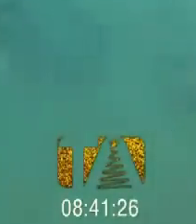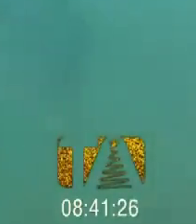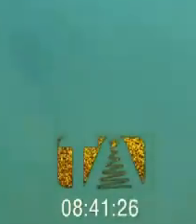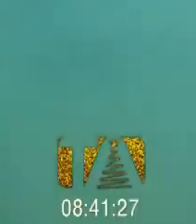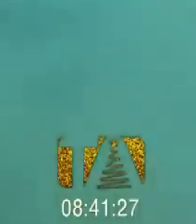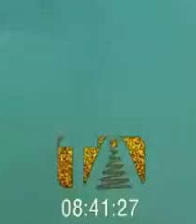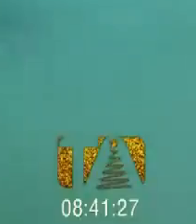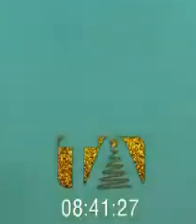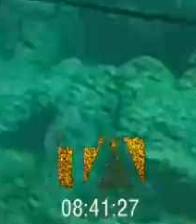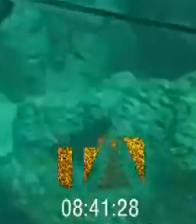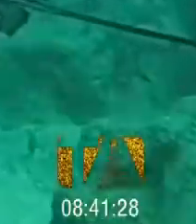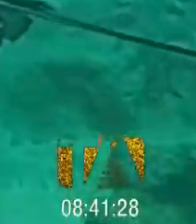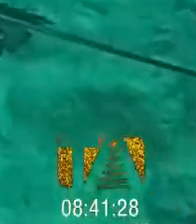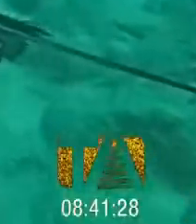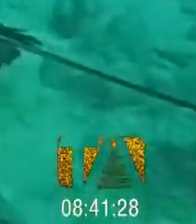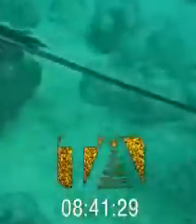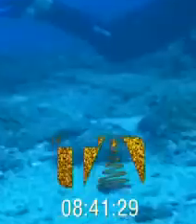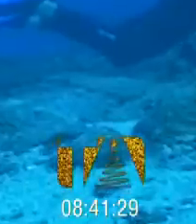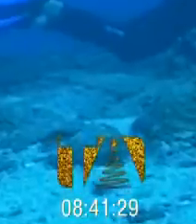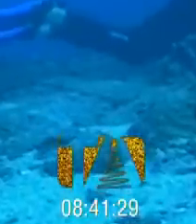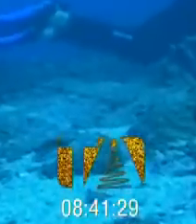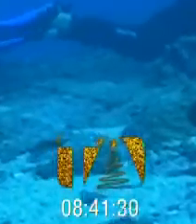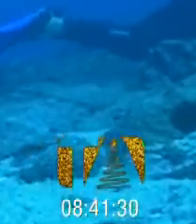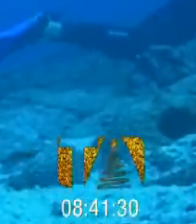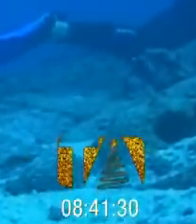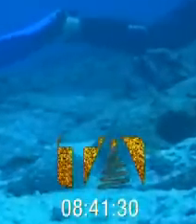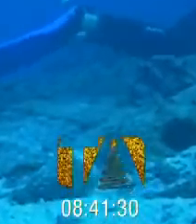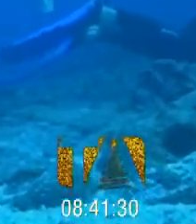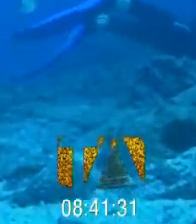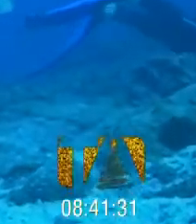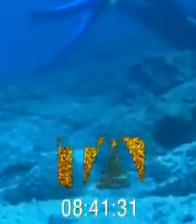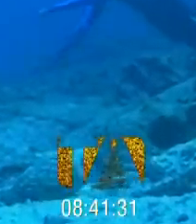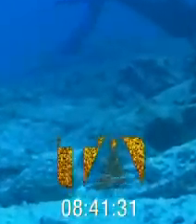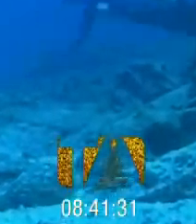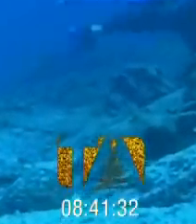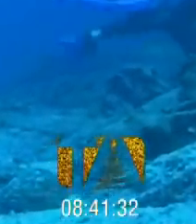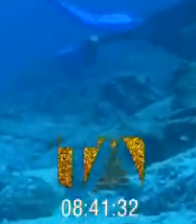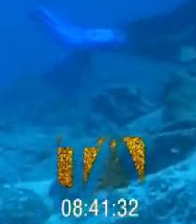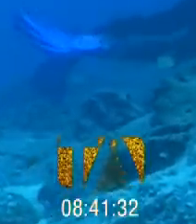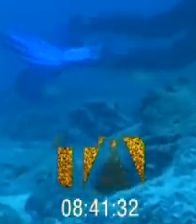plásticos como botellas que ensucian las islas. Animales como las tortugas marinas pueden